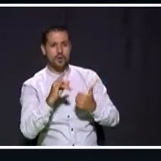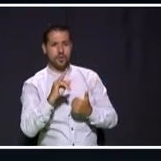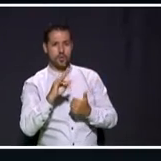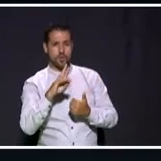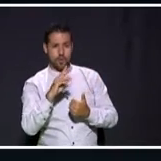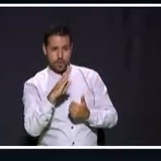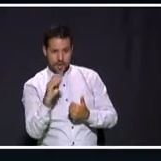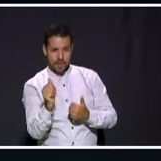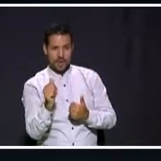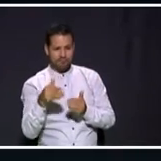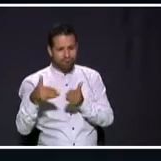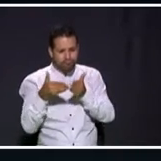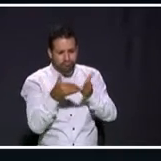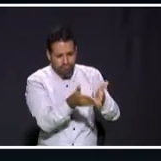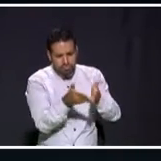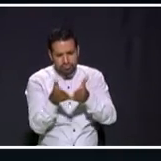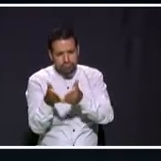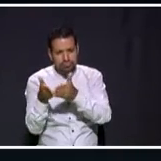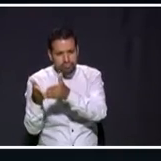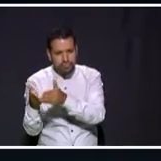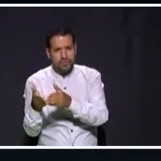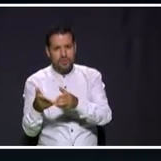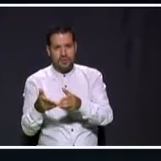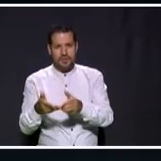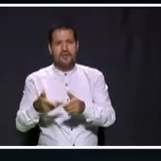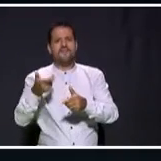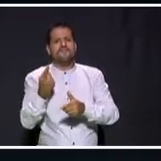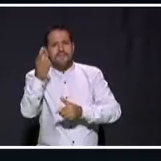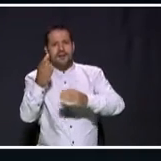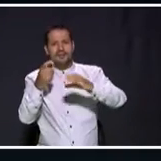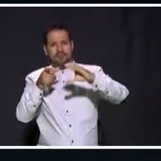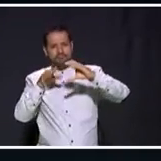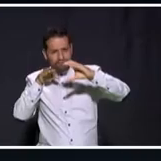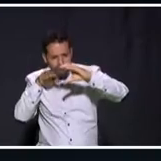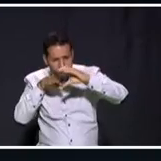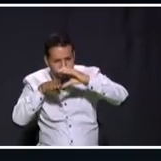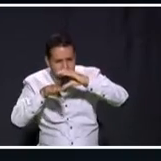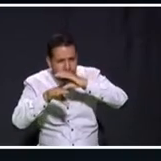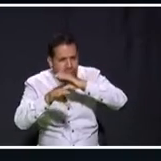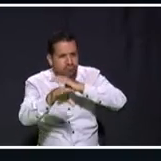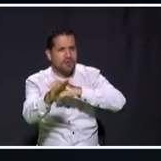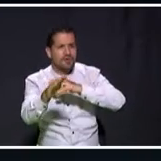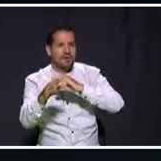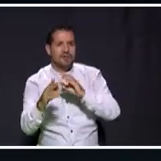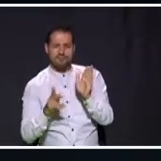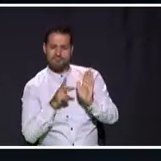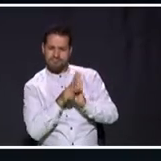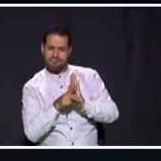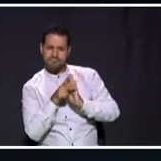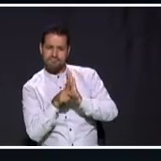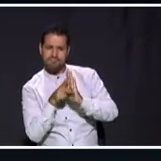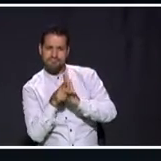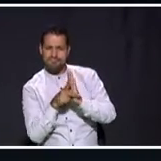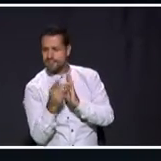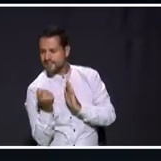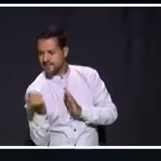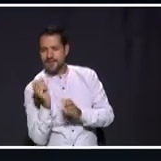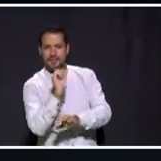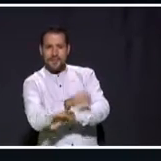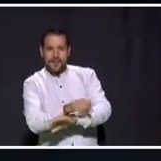occidente terminar el túnel de el toyo área metropolitana el tren de cercanías entre barbosa